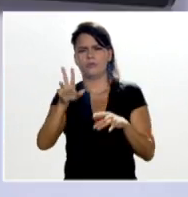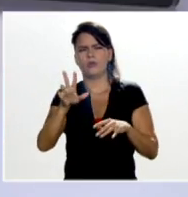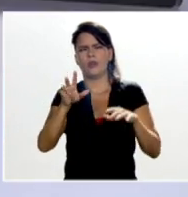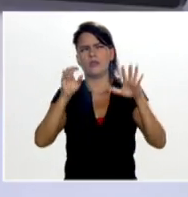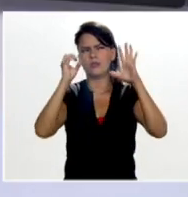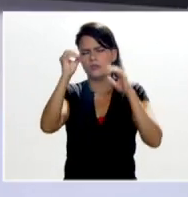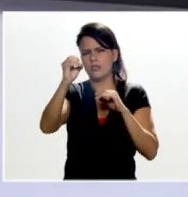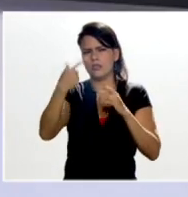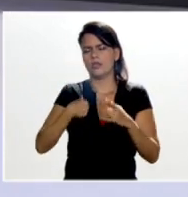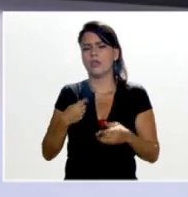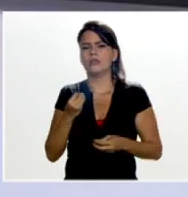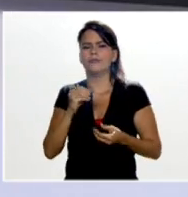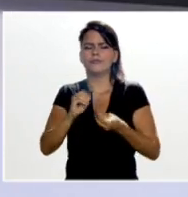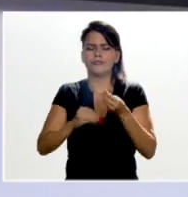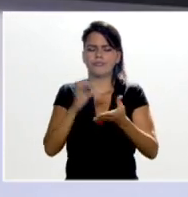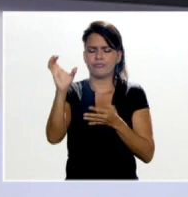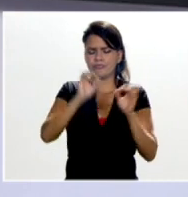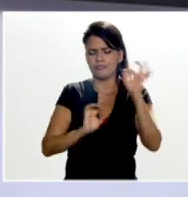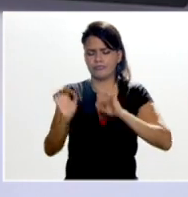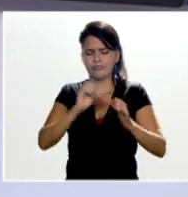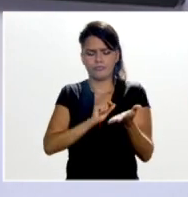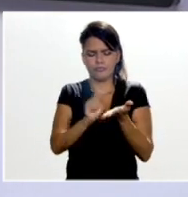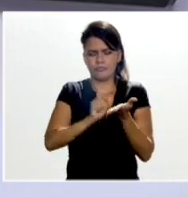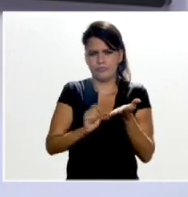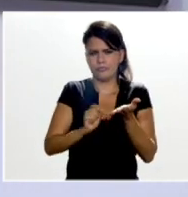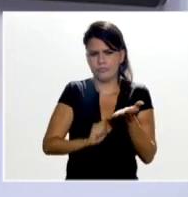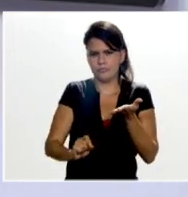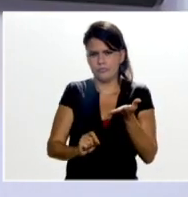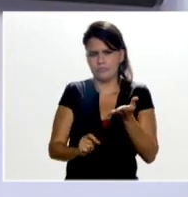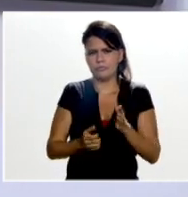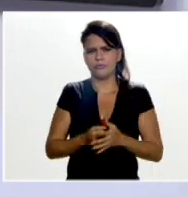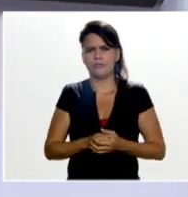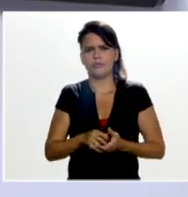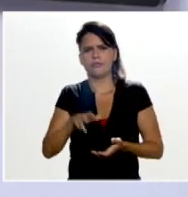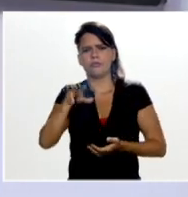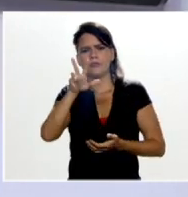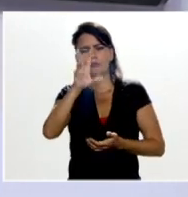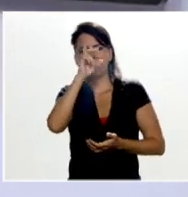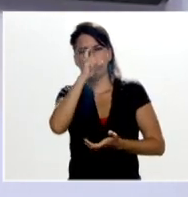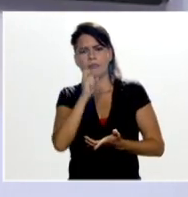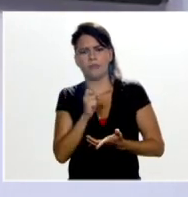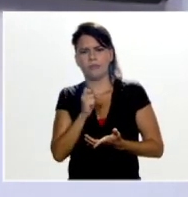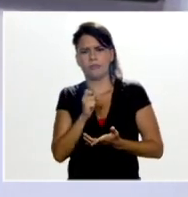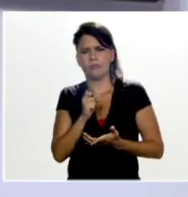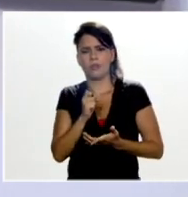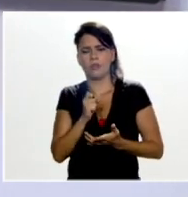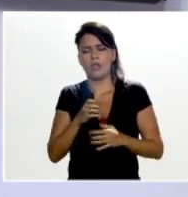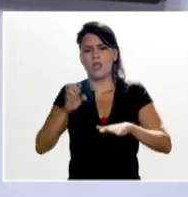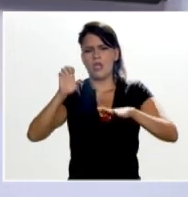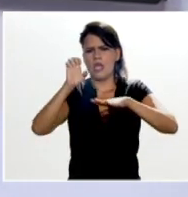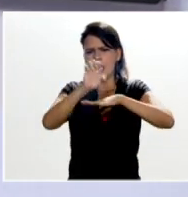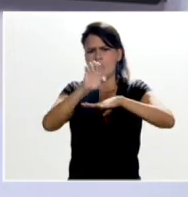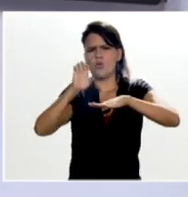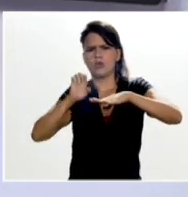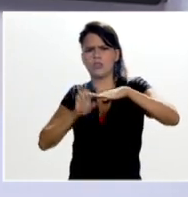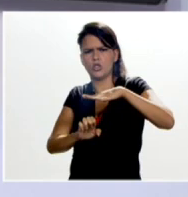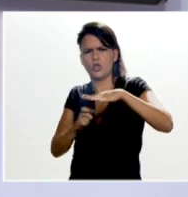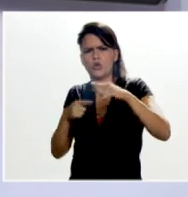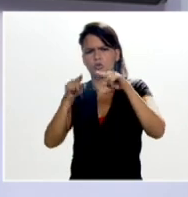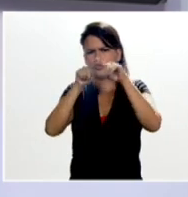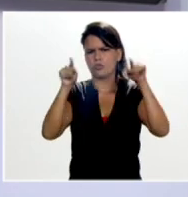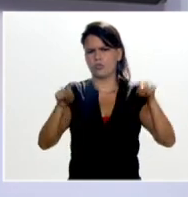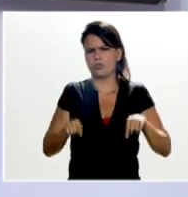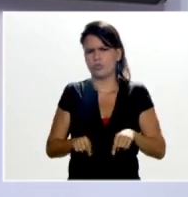reales. Pasemos ahora a la matemática de tercer año, ecuación cuadrática, que también se le